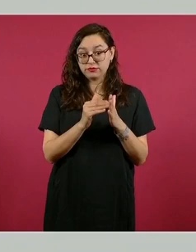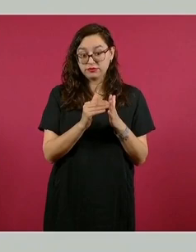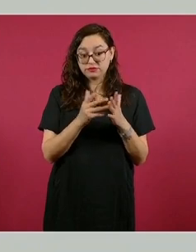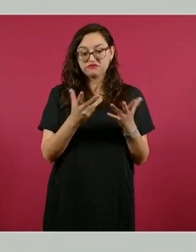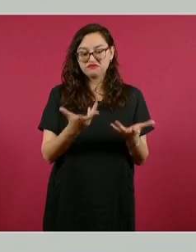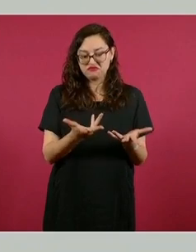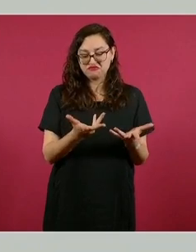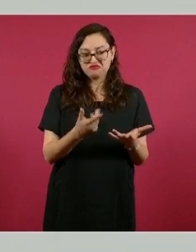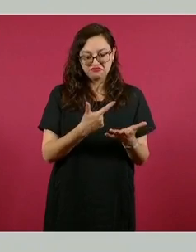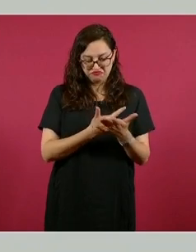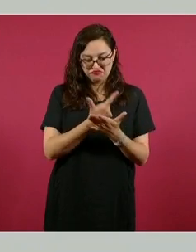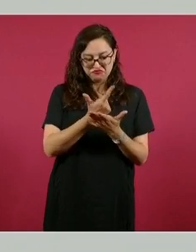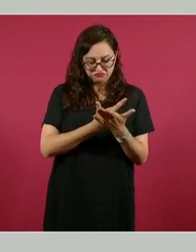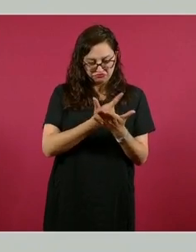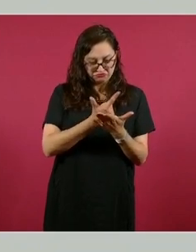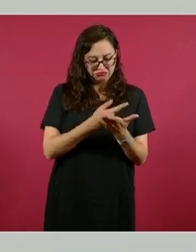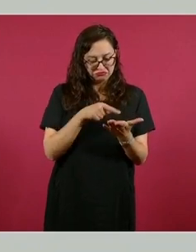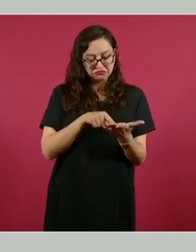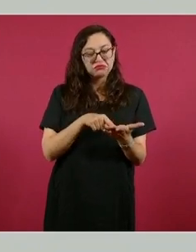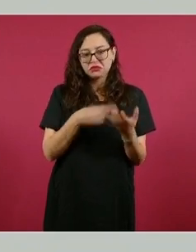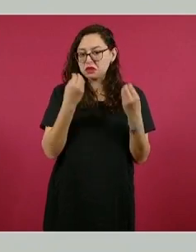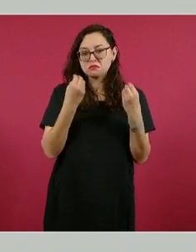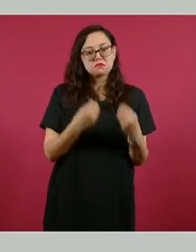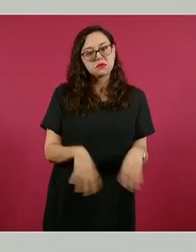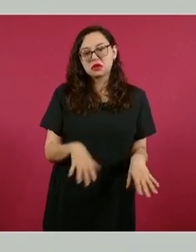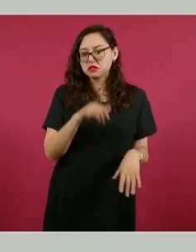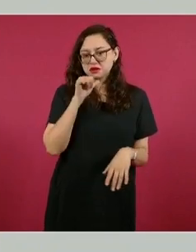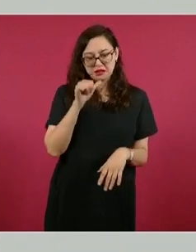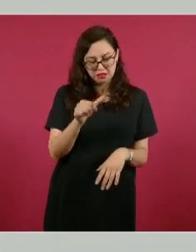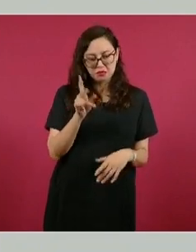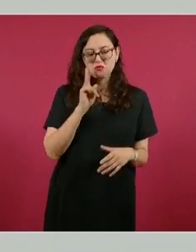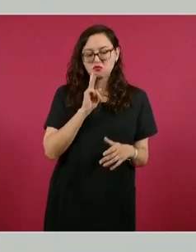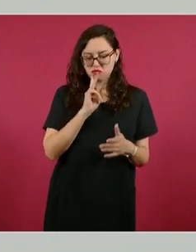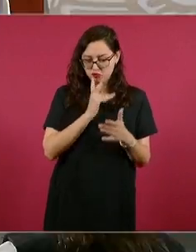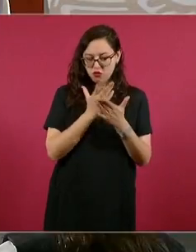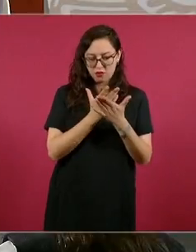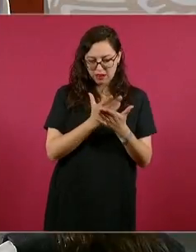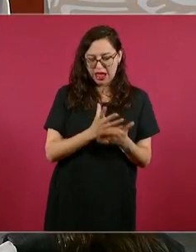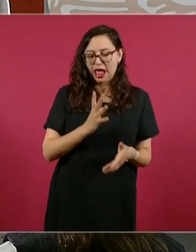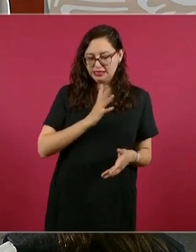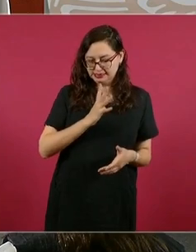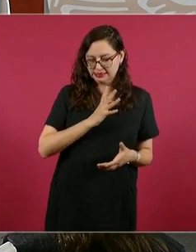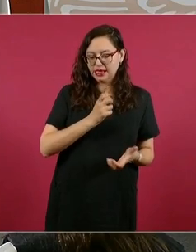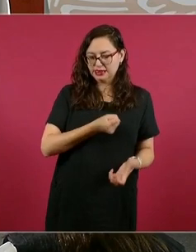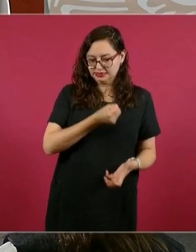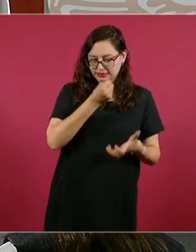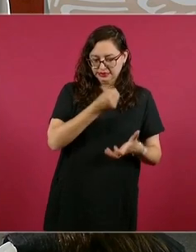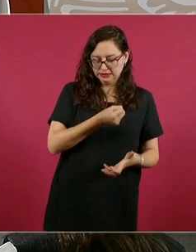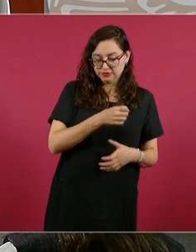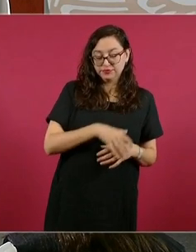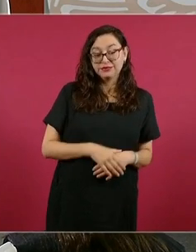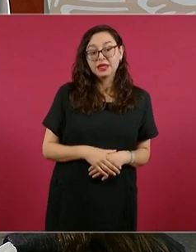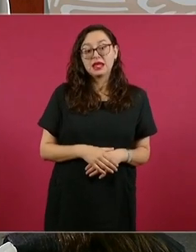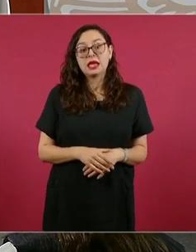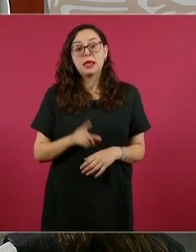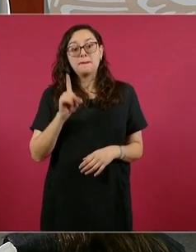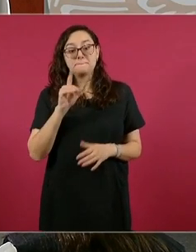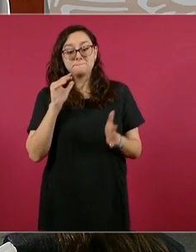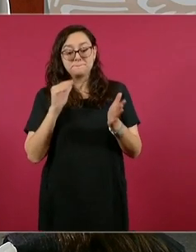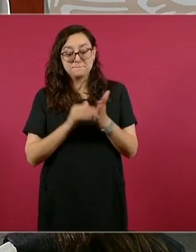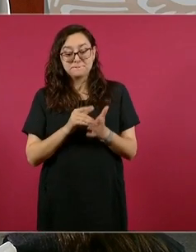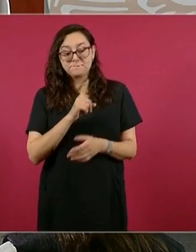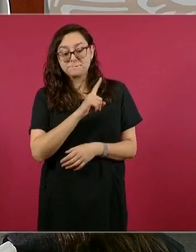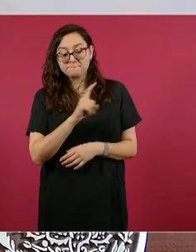ya fueron aclarados con las evidencias pertinentes. 2.100 millones,